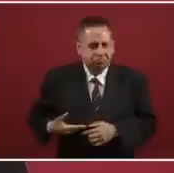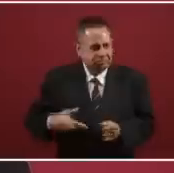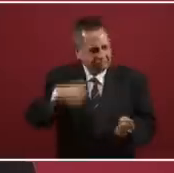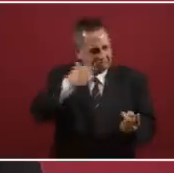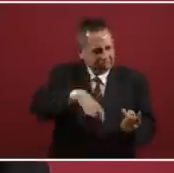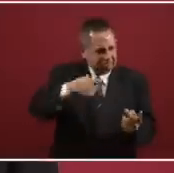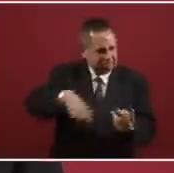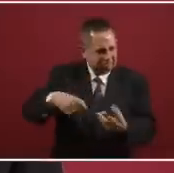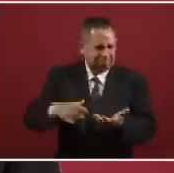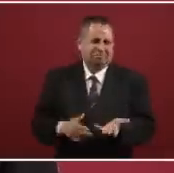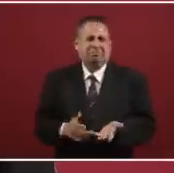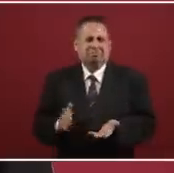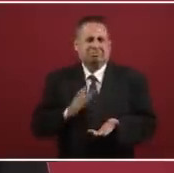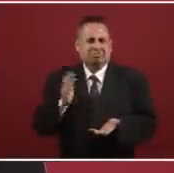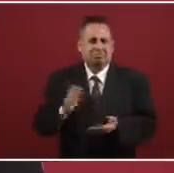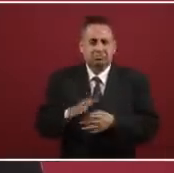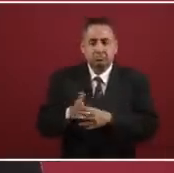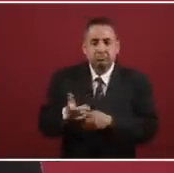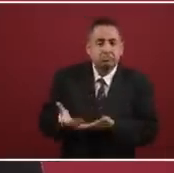presidentes y sobre todo